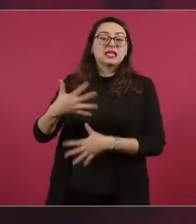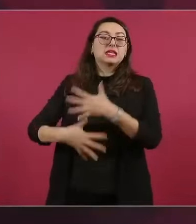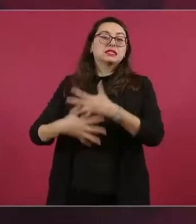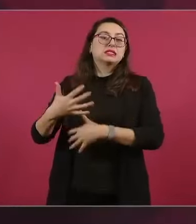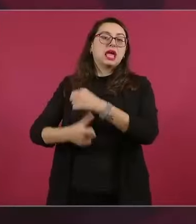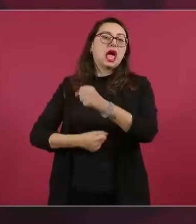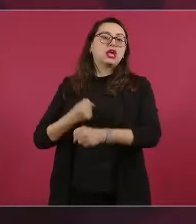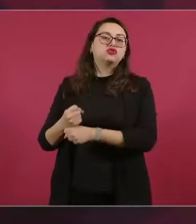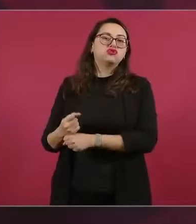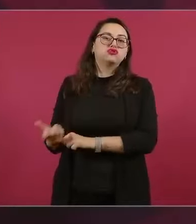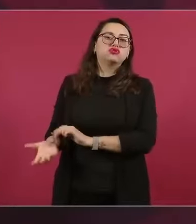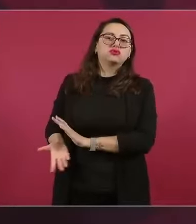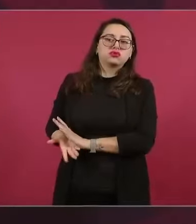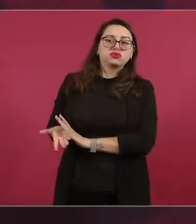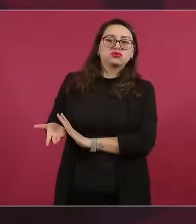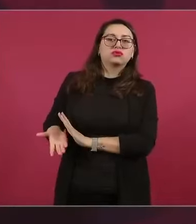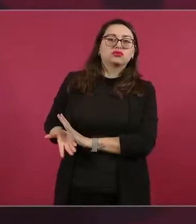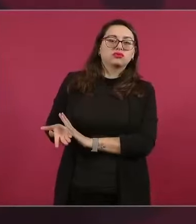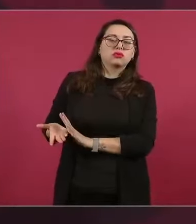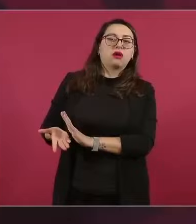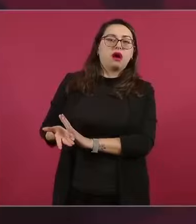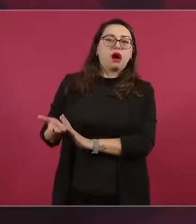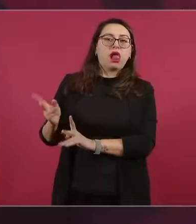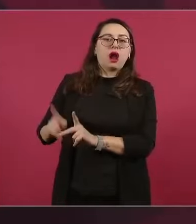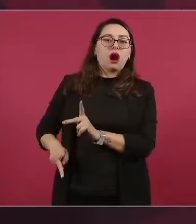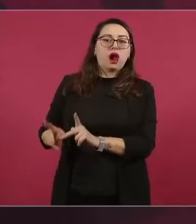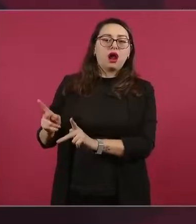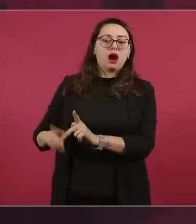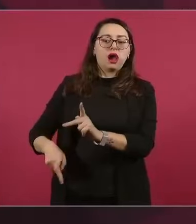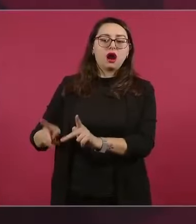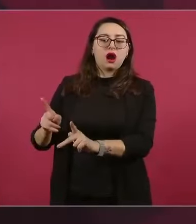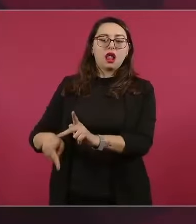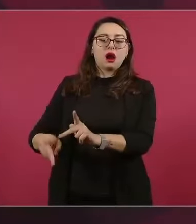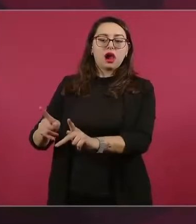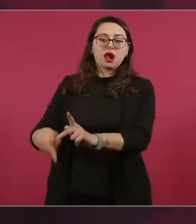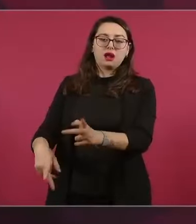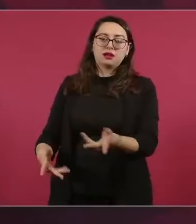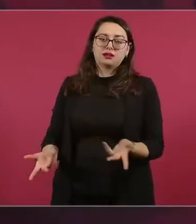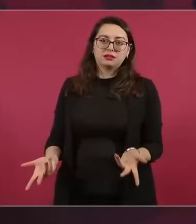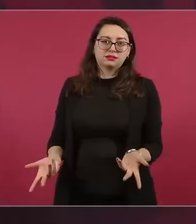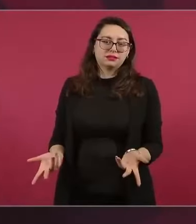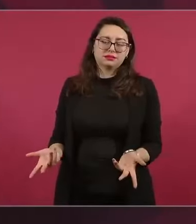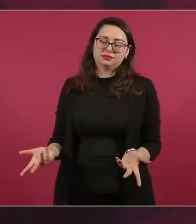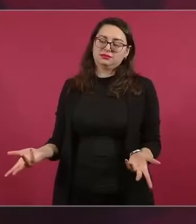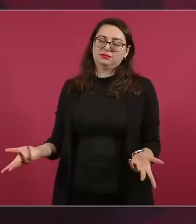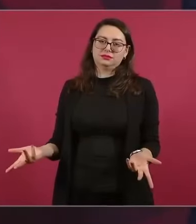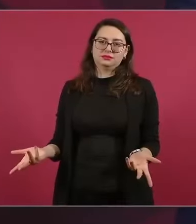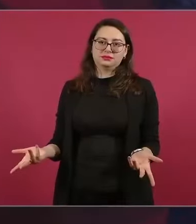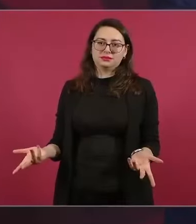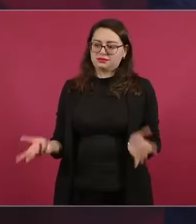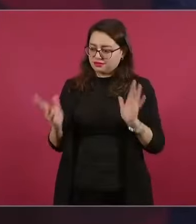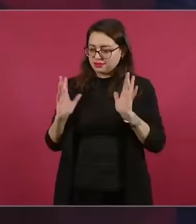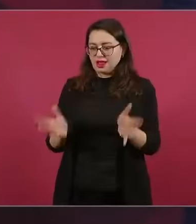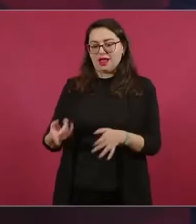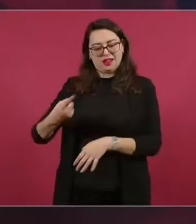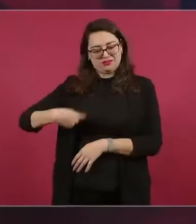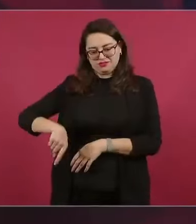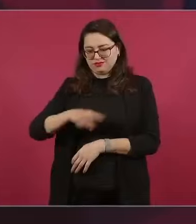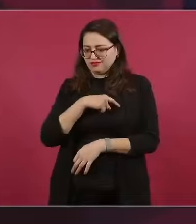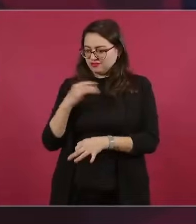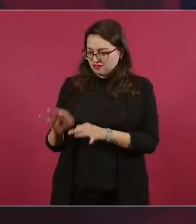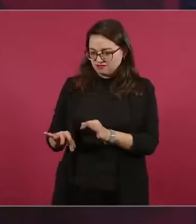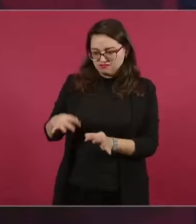15 años esa carretera. Ya, por fin, el domingo la vamos a